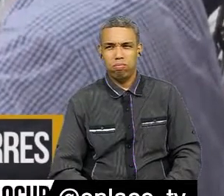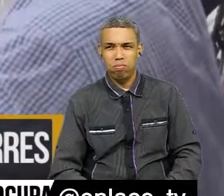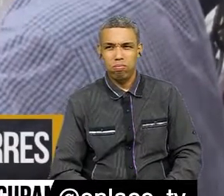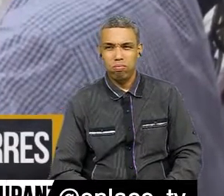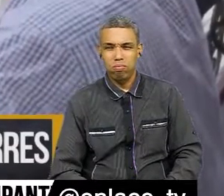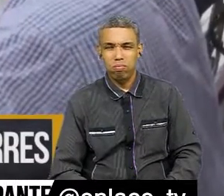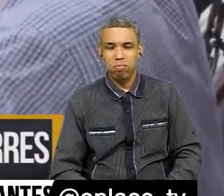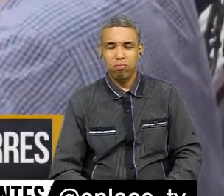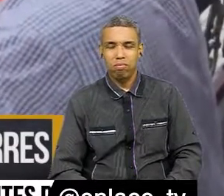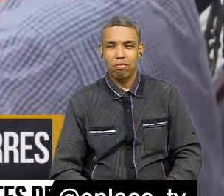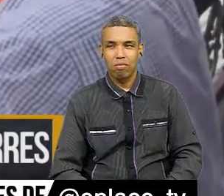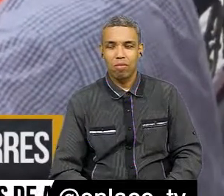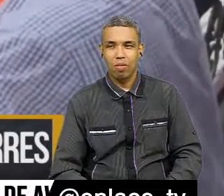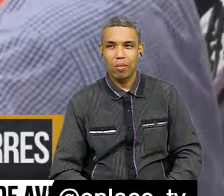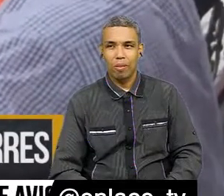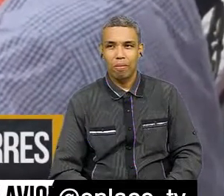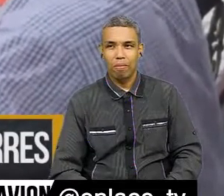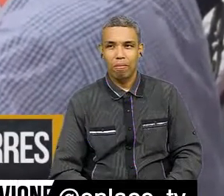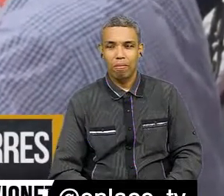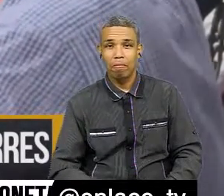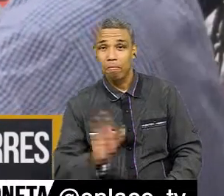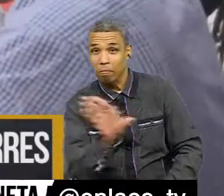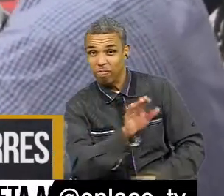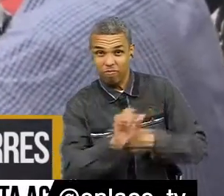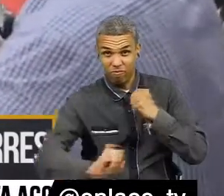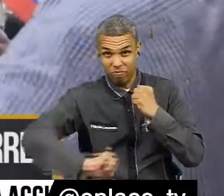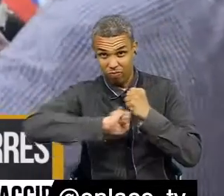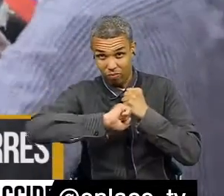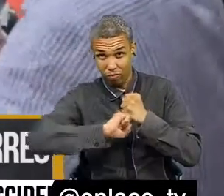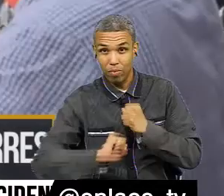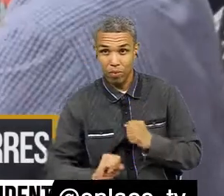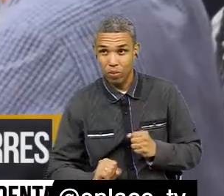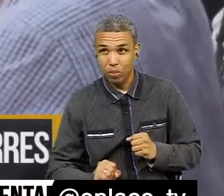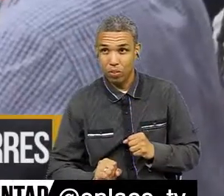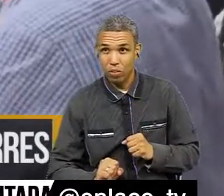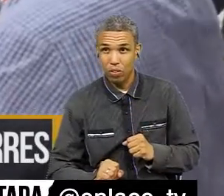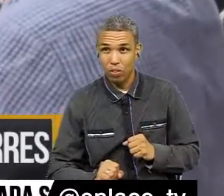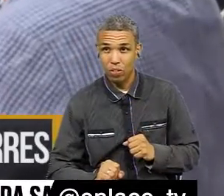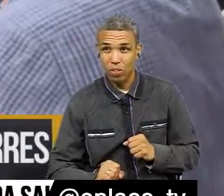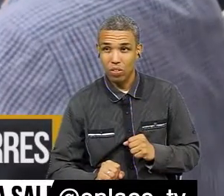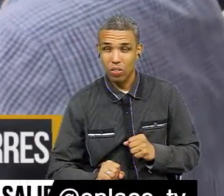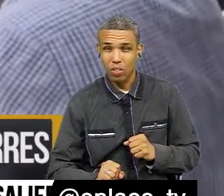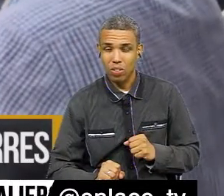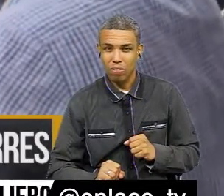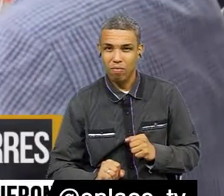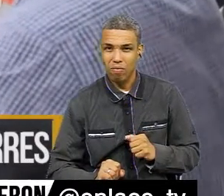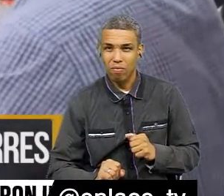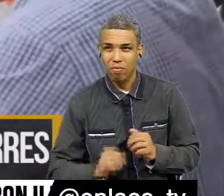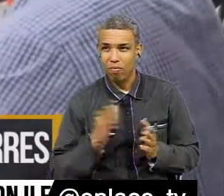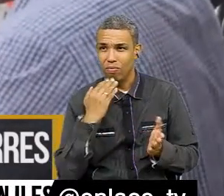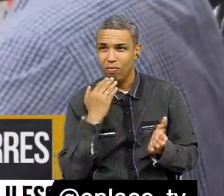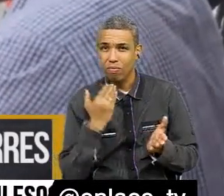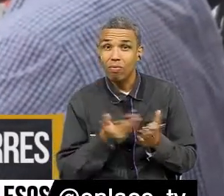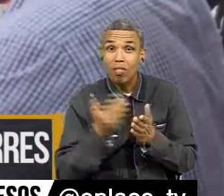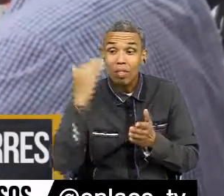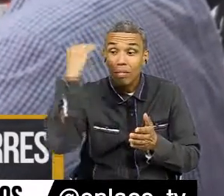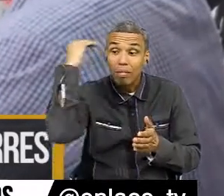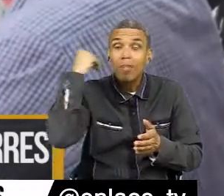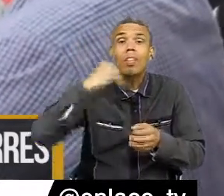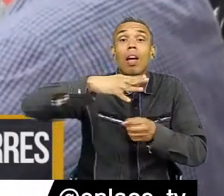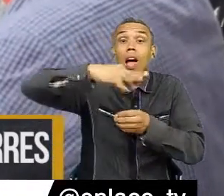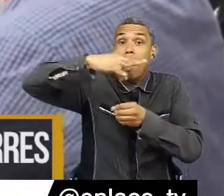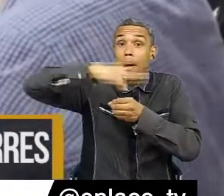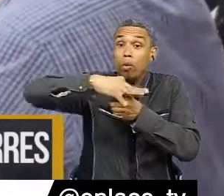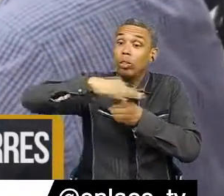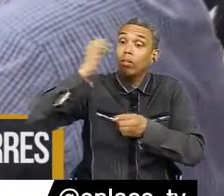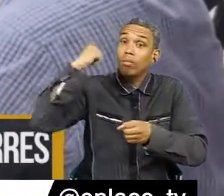sepan que todos los que estuvieron con nosotros y los que también no estuvieron, pero que nos estaban apoyando hoy día, saben que nosotros ganamos las elecciones limpiamente,